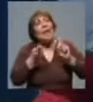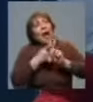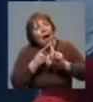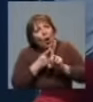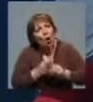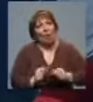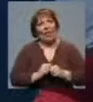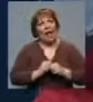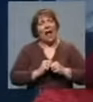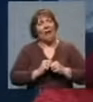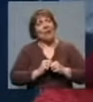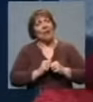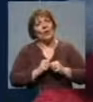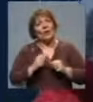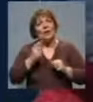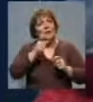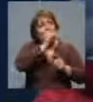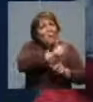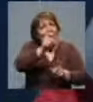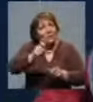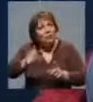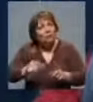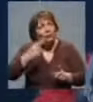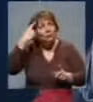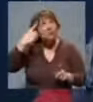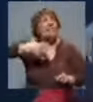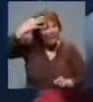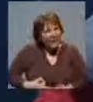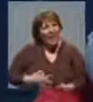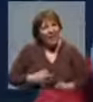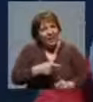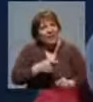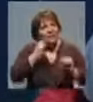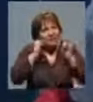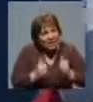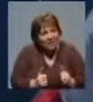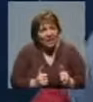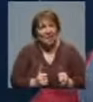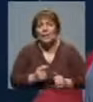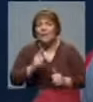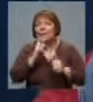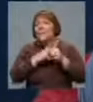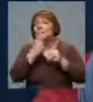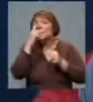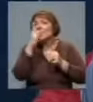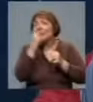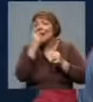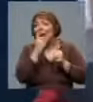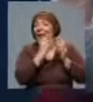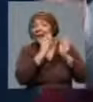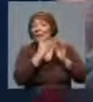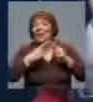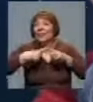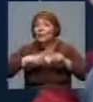licenciado corvo donde los los actores estén convencidos que estamos la primera etapa que era